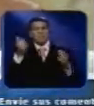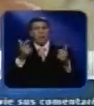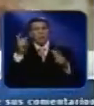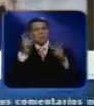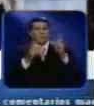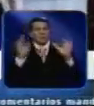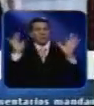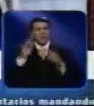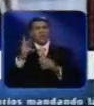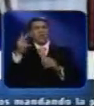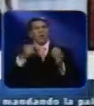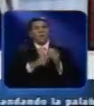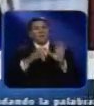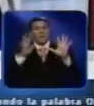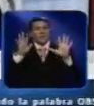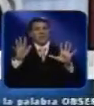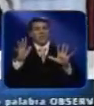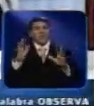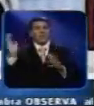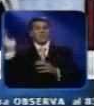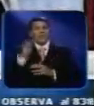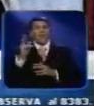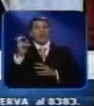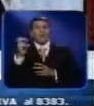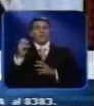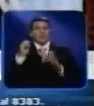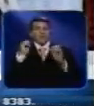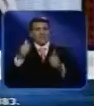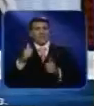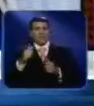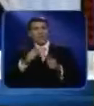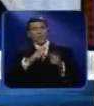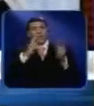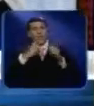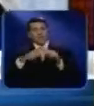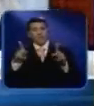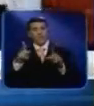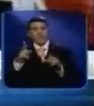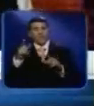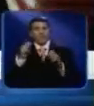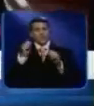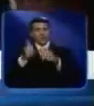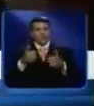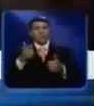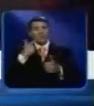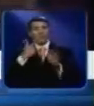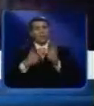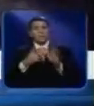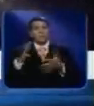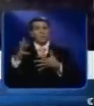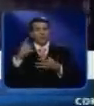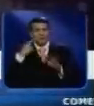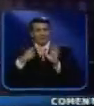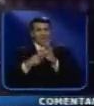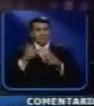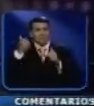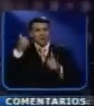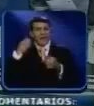que el 2010 traiga nuevas iniciativas, pues de lo contrario a este clásico evento parecen no pronosticarle muchas más entregas.